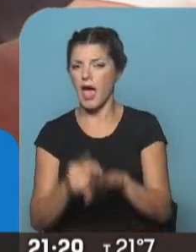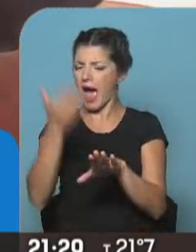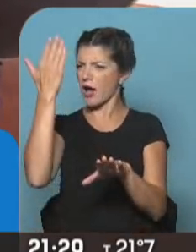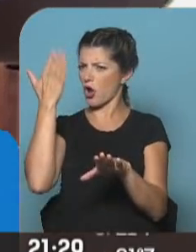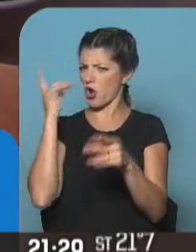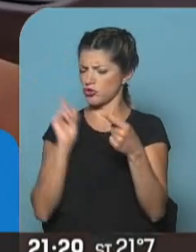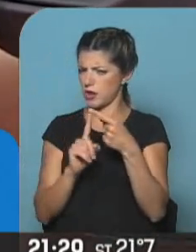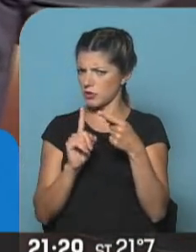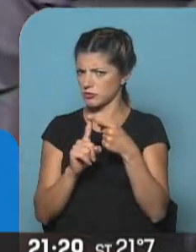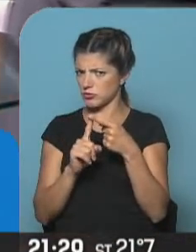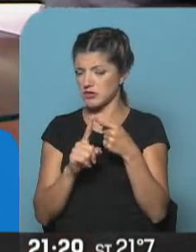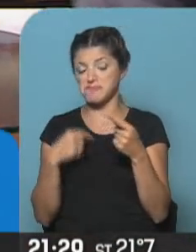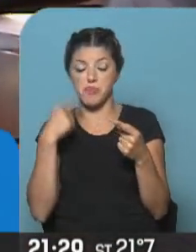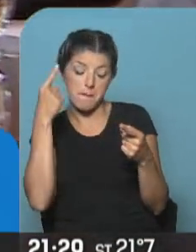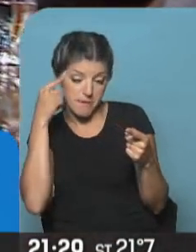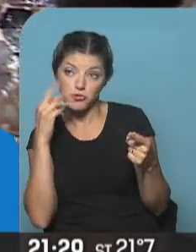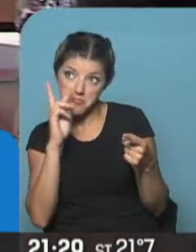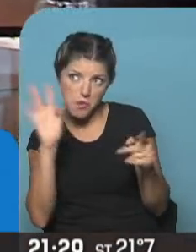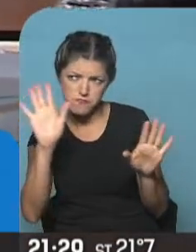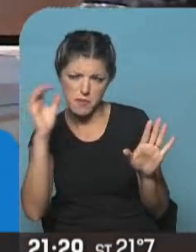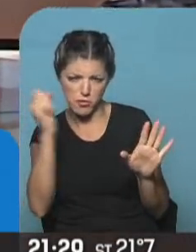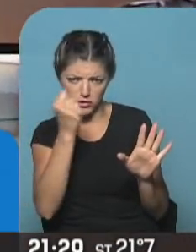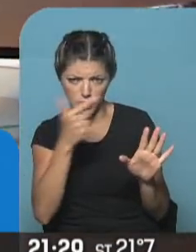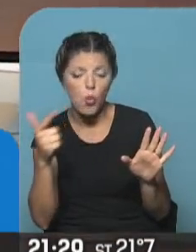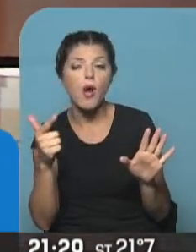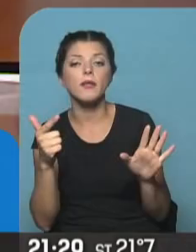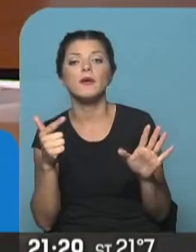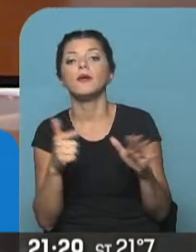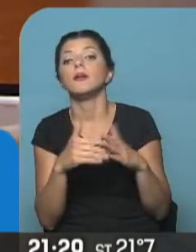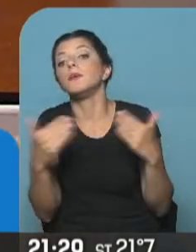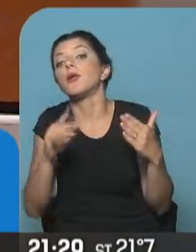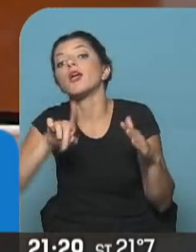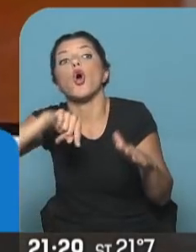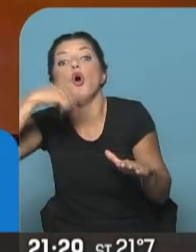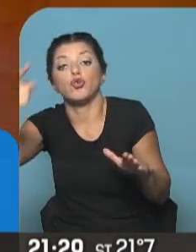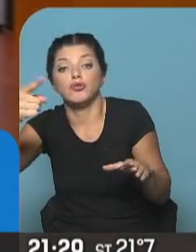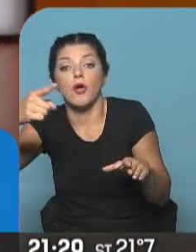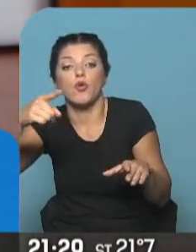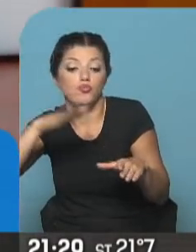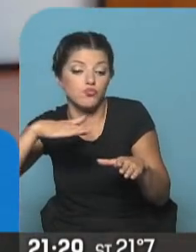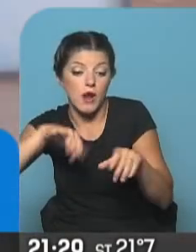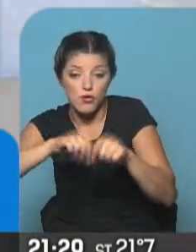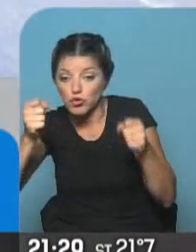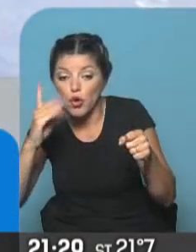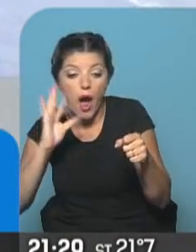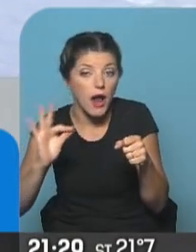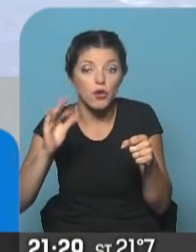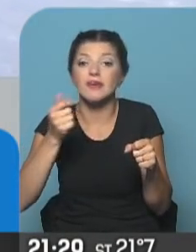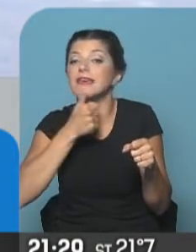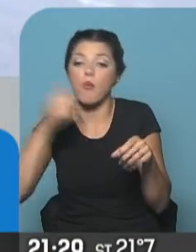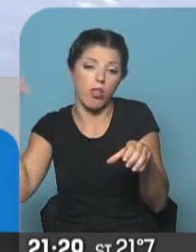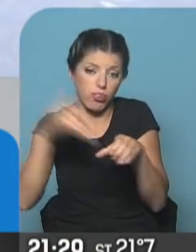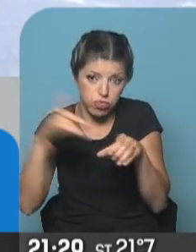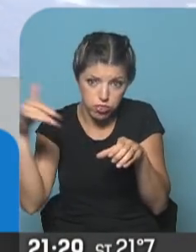que no era importante, y puede ser que haya sucedido que haya habido otra filtración, lo que provocó